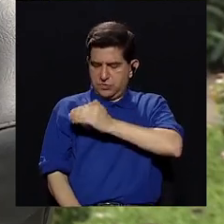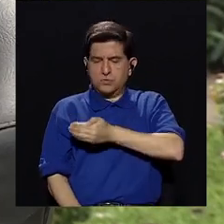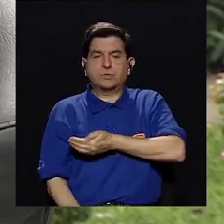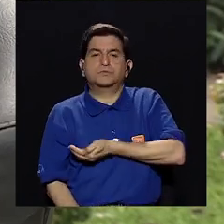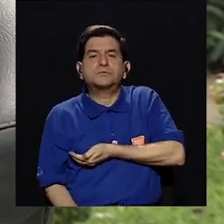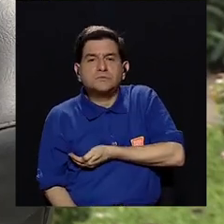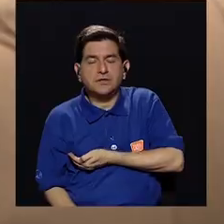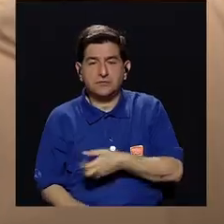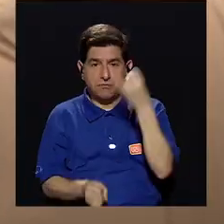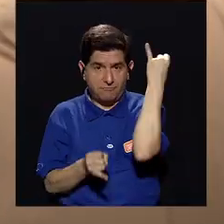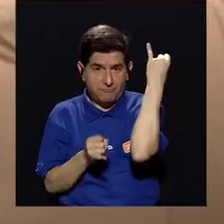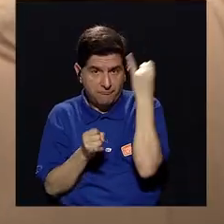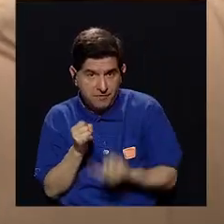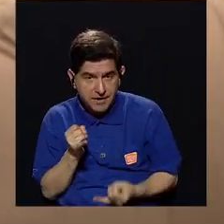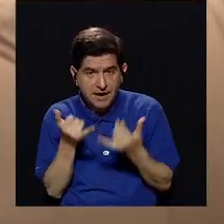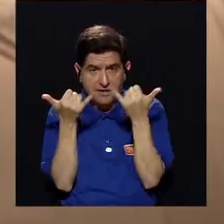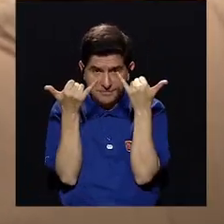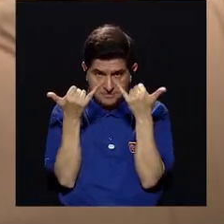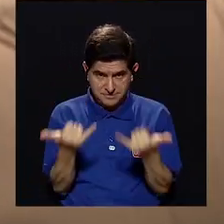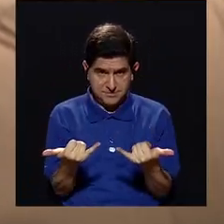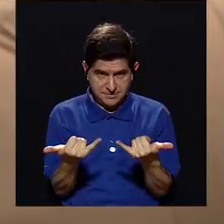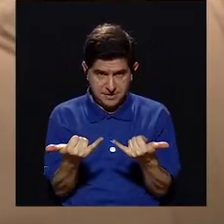cuando terminamos